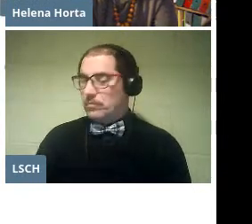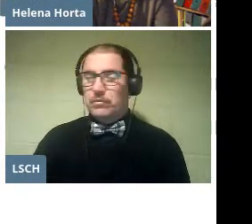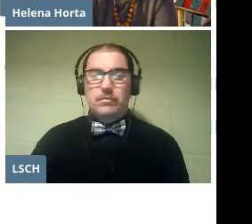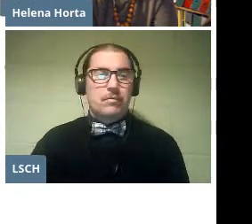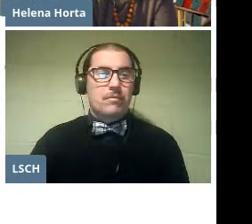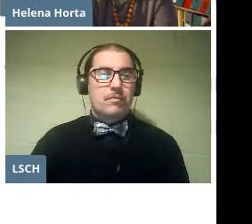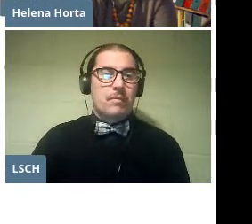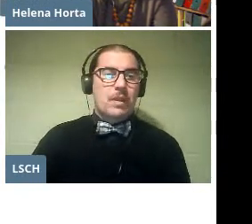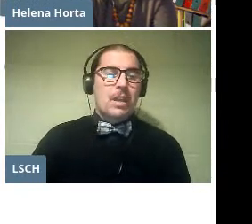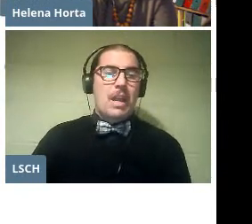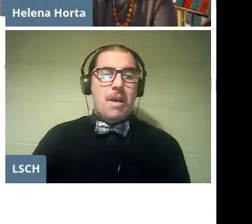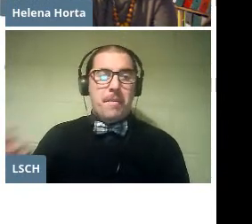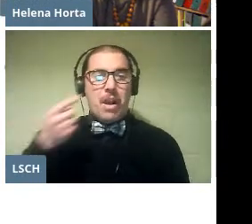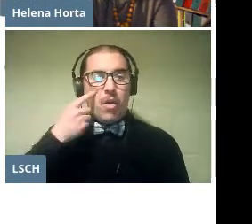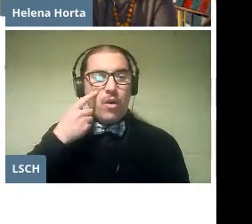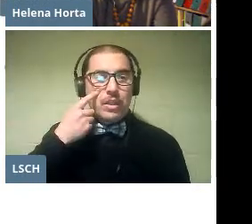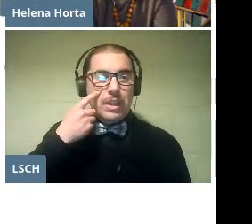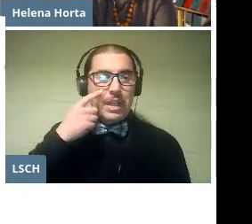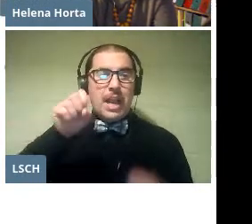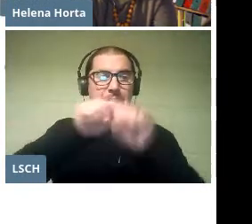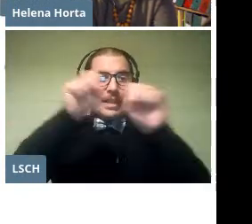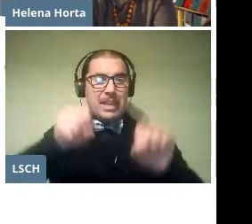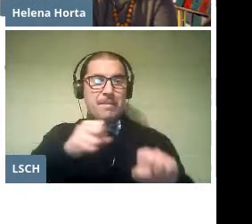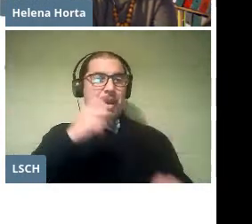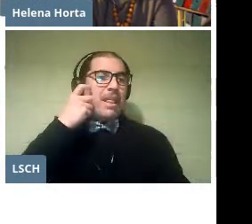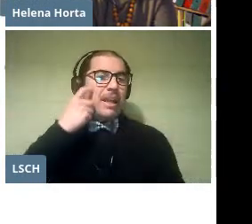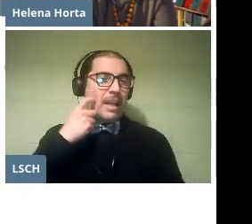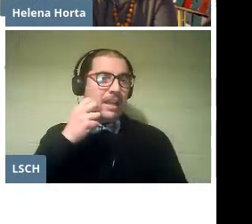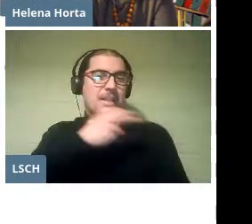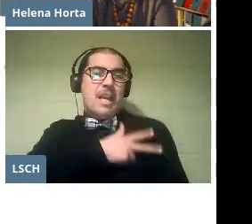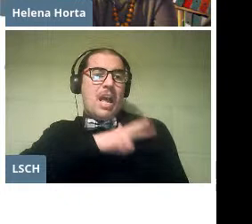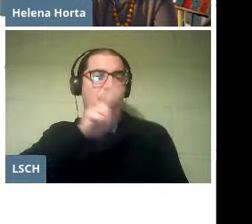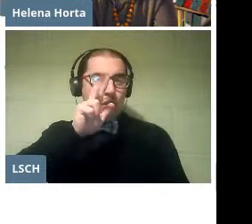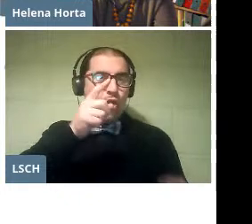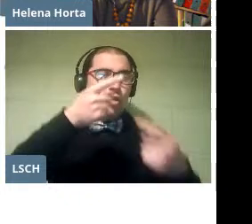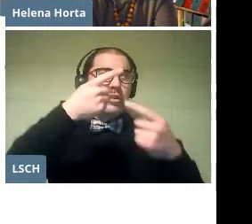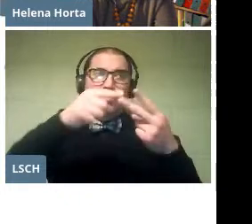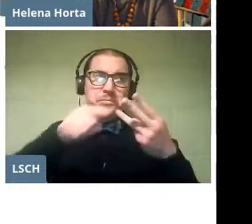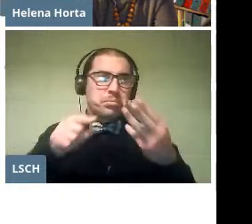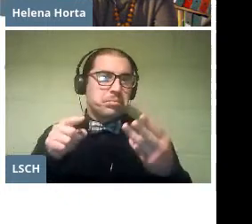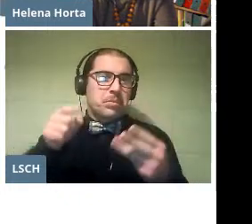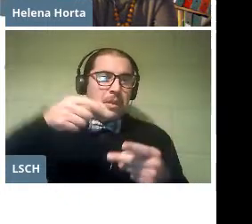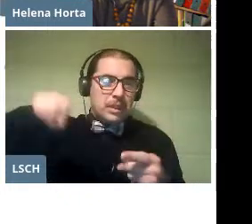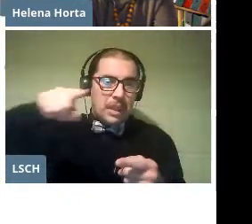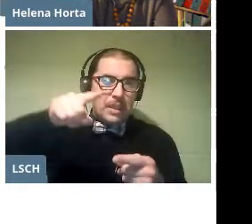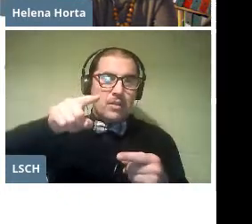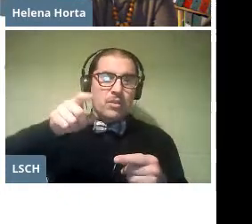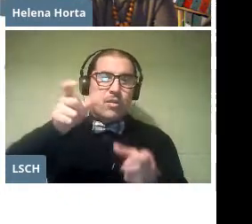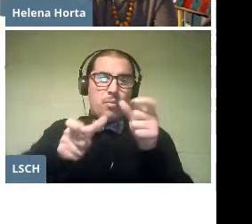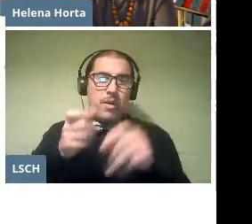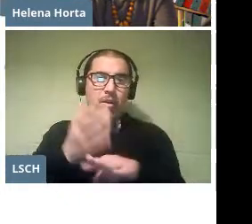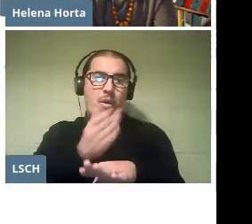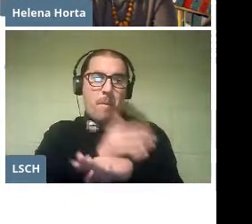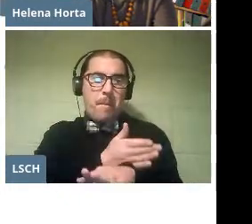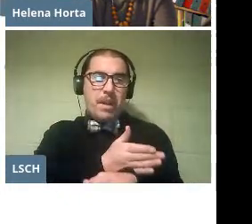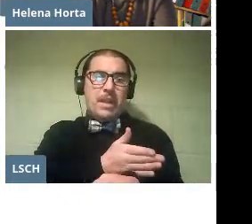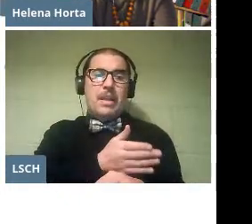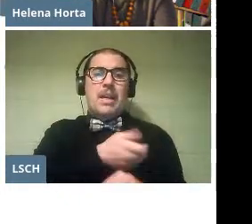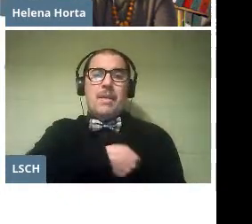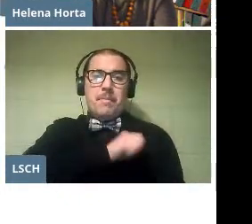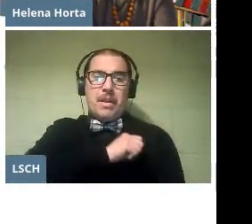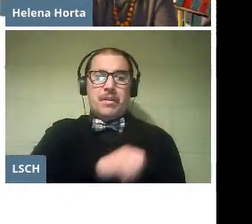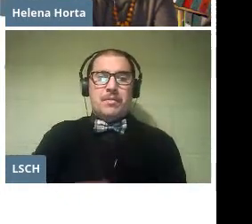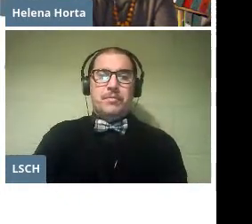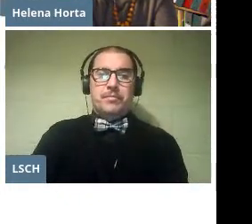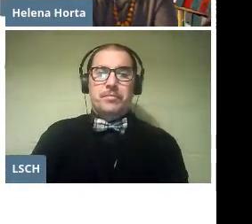adentrarnos en todo lo que fue el sistema de creencias religiosos de los pueblos prehispánicos.